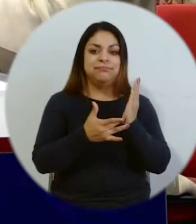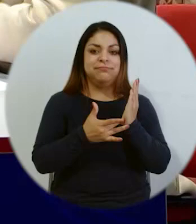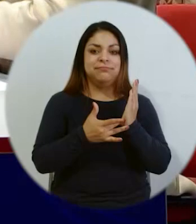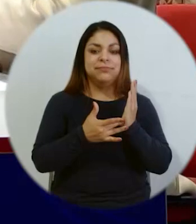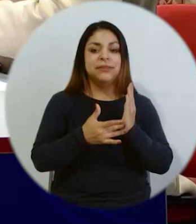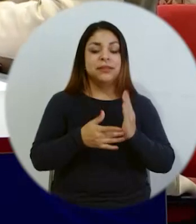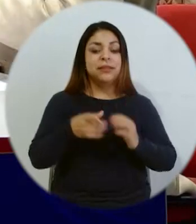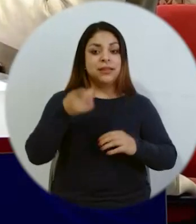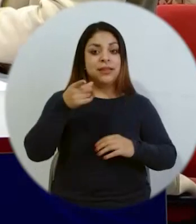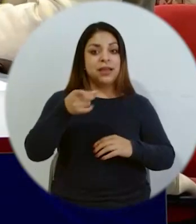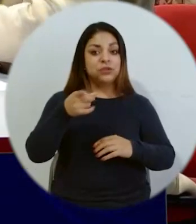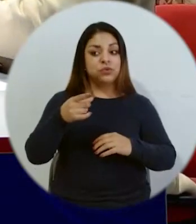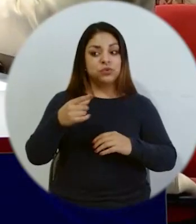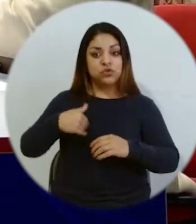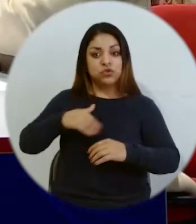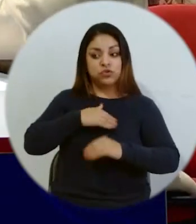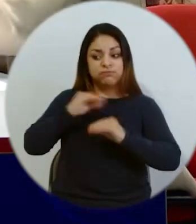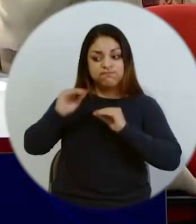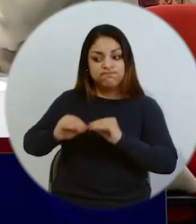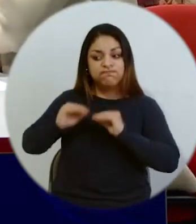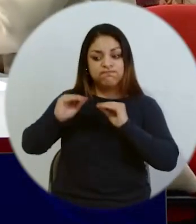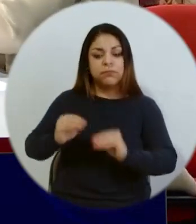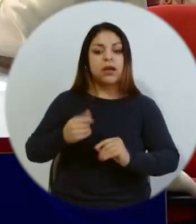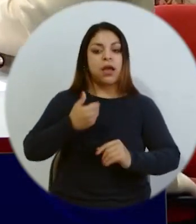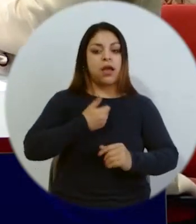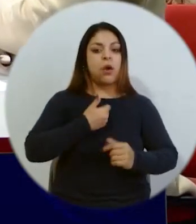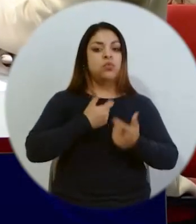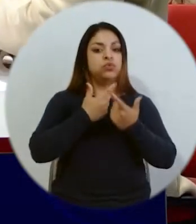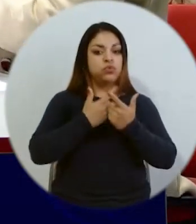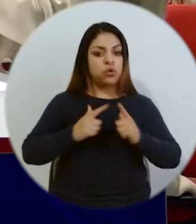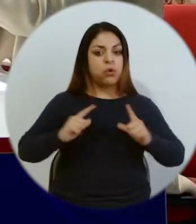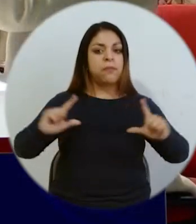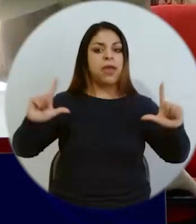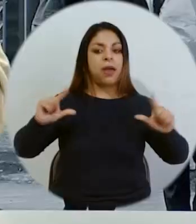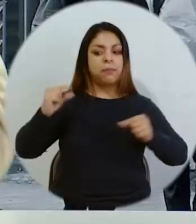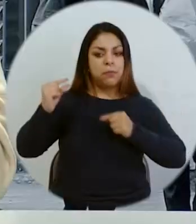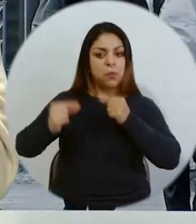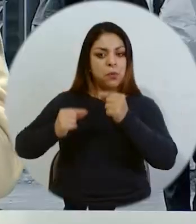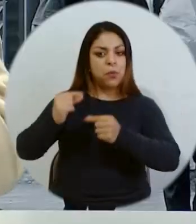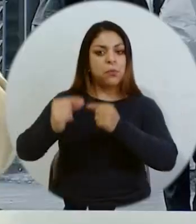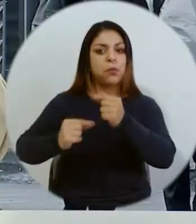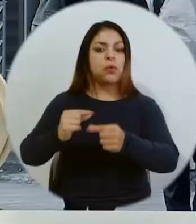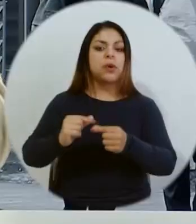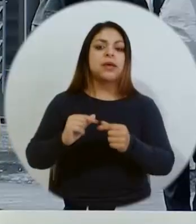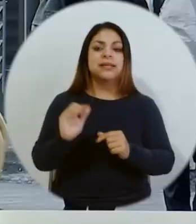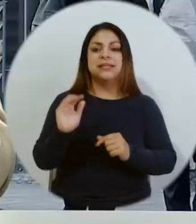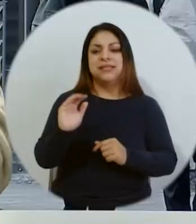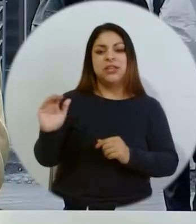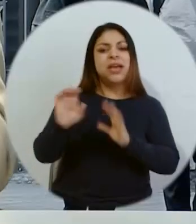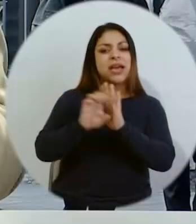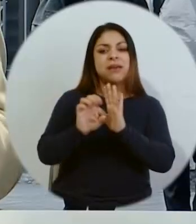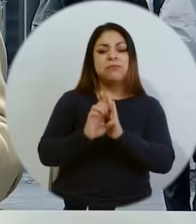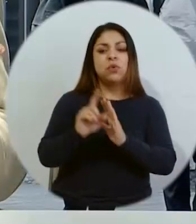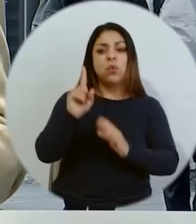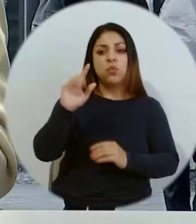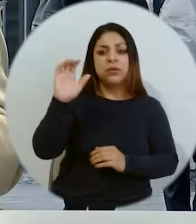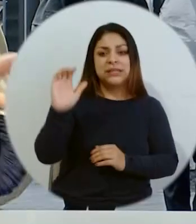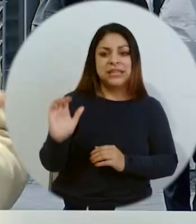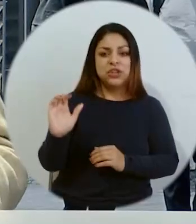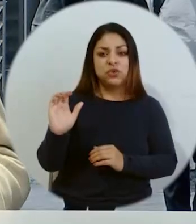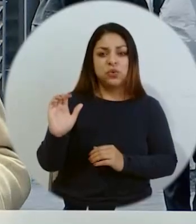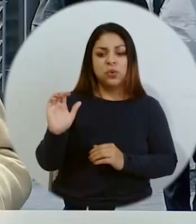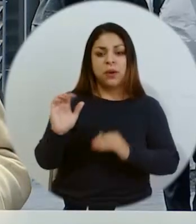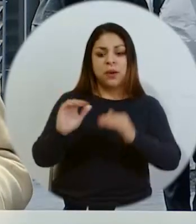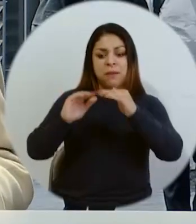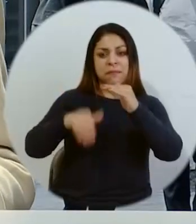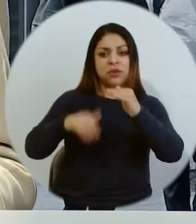al principio, a la madurez y el principio de autonomía progresiva de cada niño, ahí tenemos, por ejemplo, un niño de menos de 3 años no debería